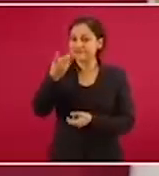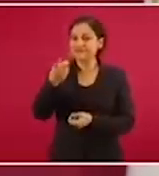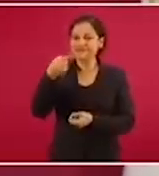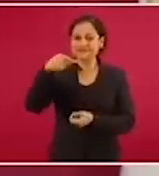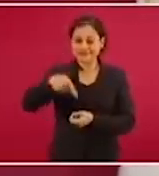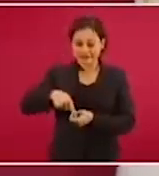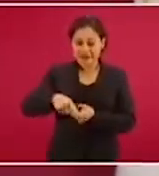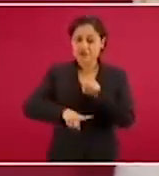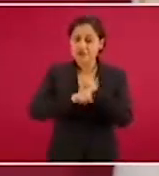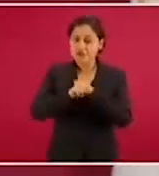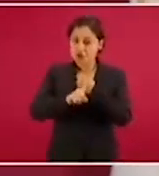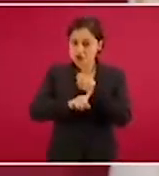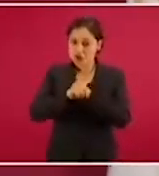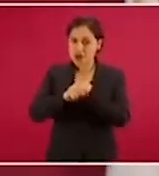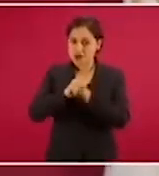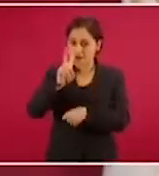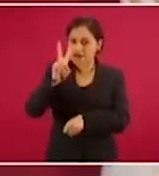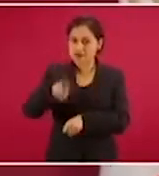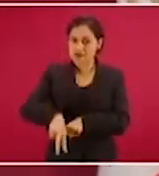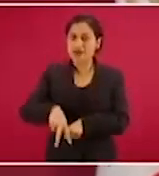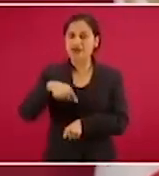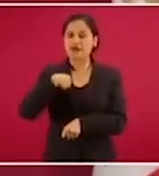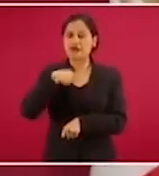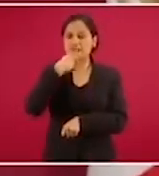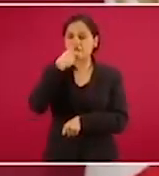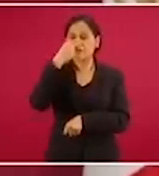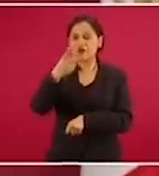No lo dije así, pero